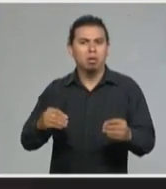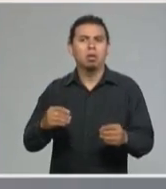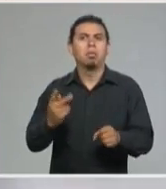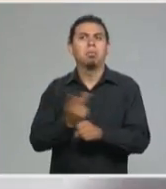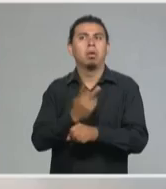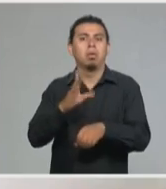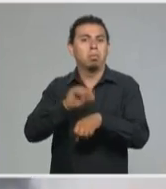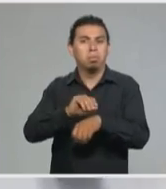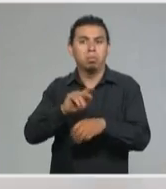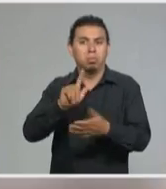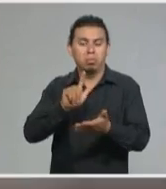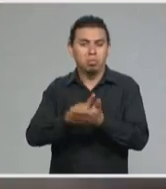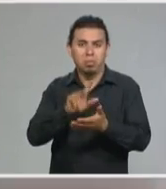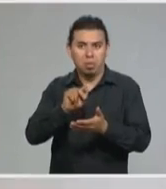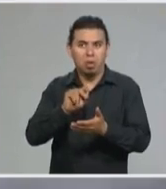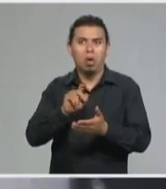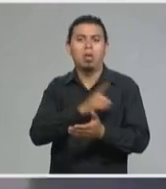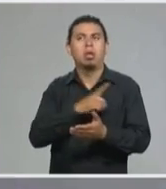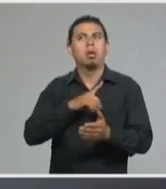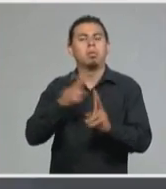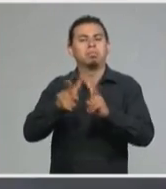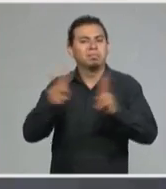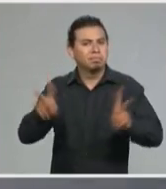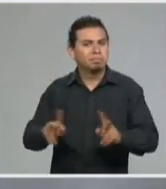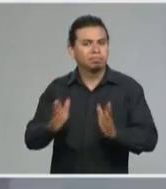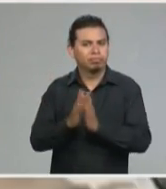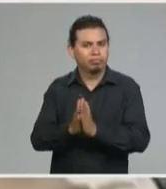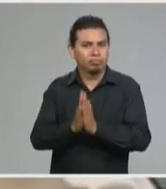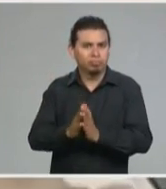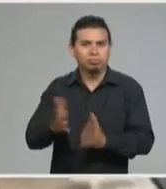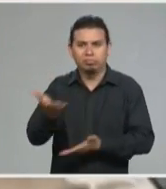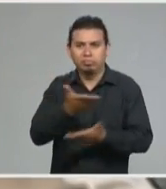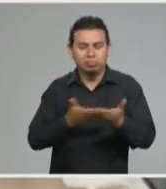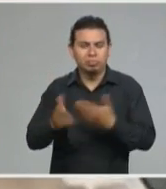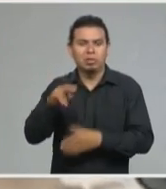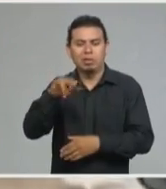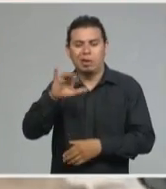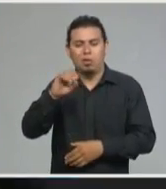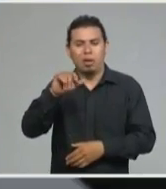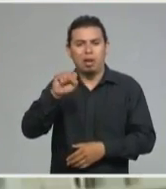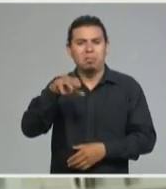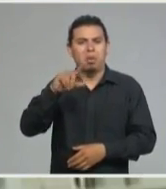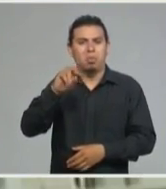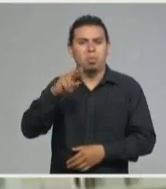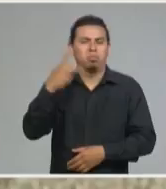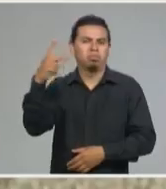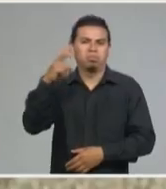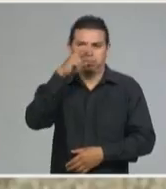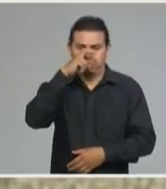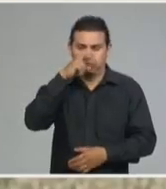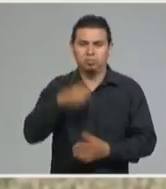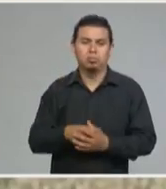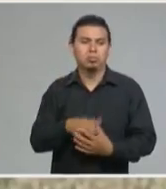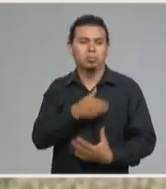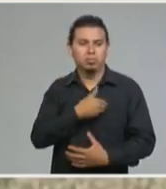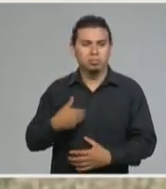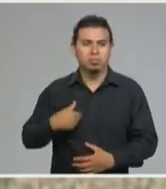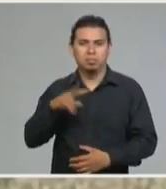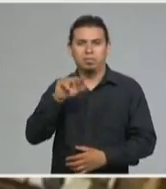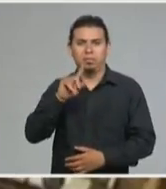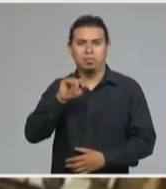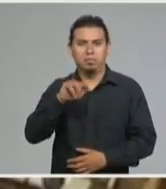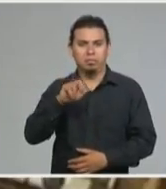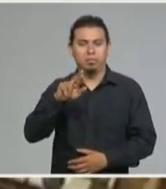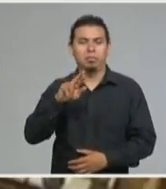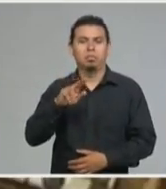proyecto de reforma a la Constitución impulsado por el presidente Nicolás Maduro. El presidente Vladimir Putin